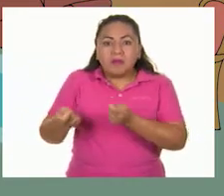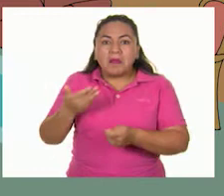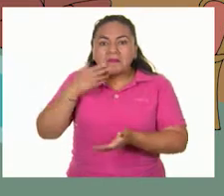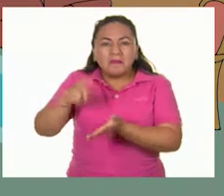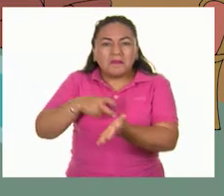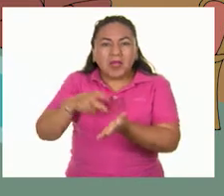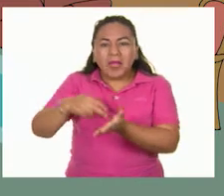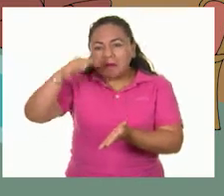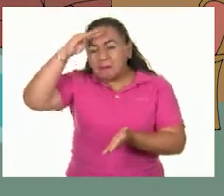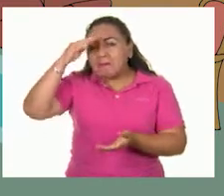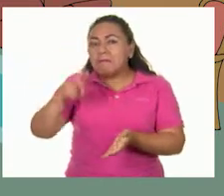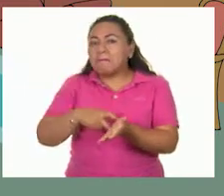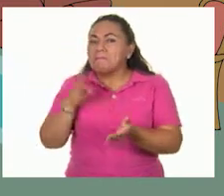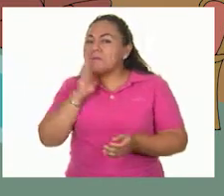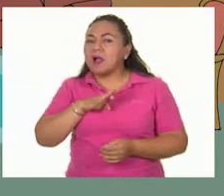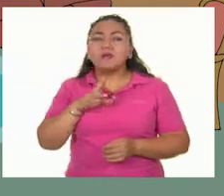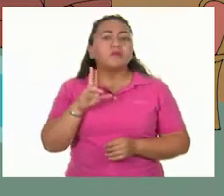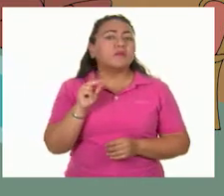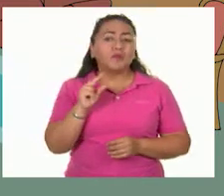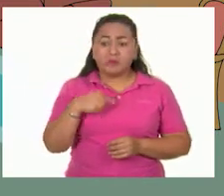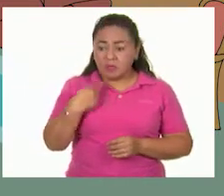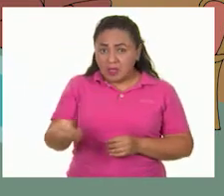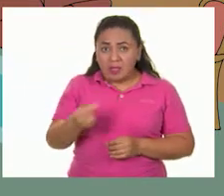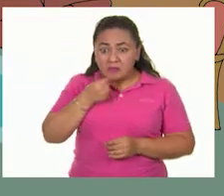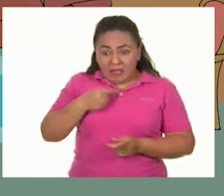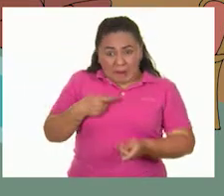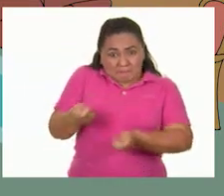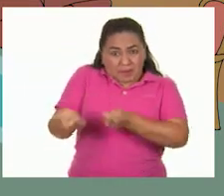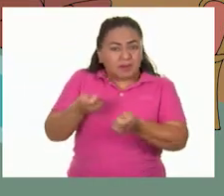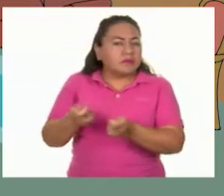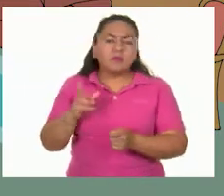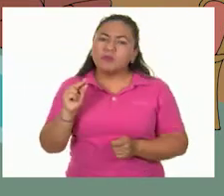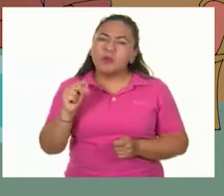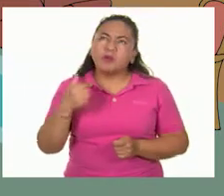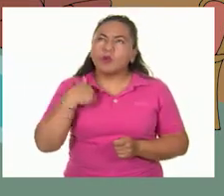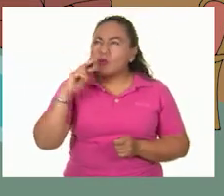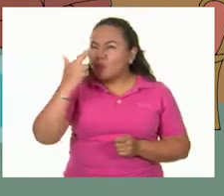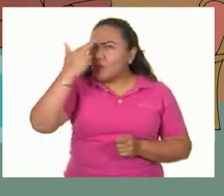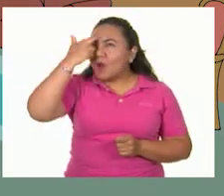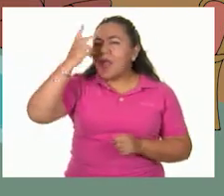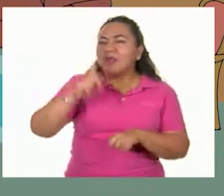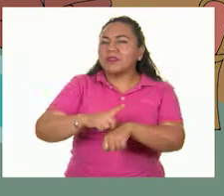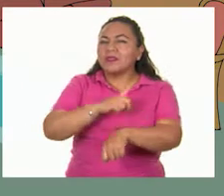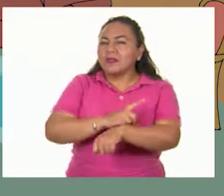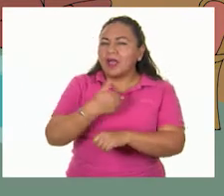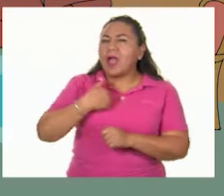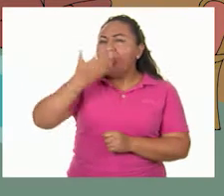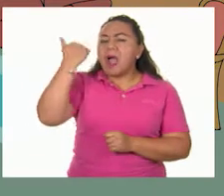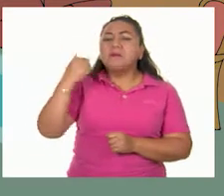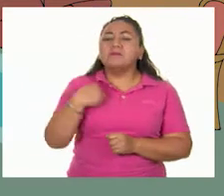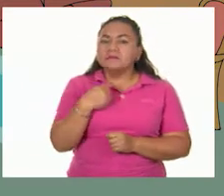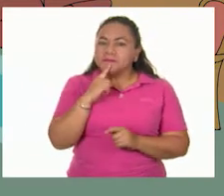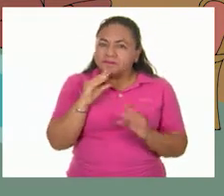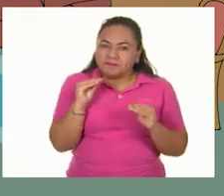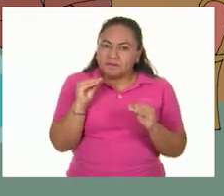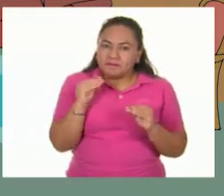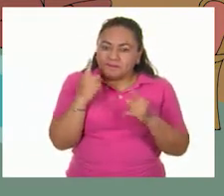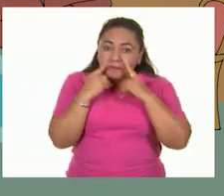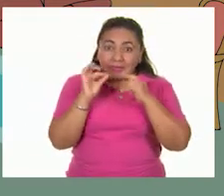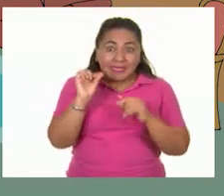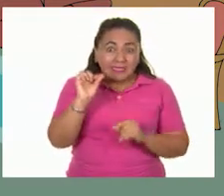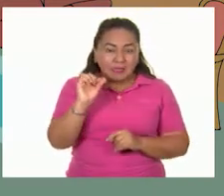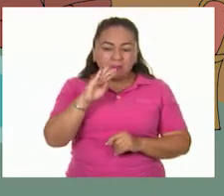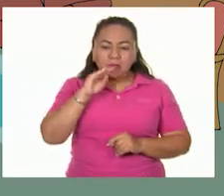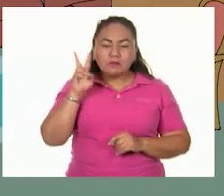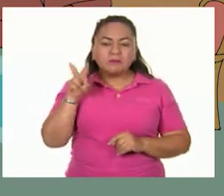sus hijos. Y pues es que no hay que controlarlos, ¿verdad? Yo me acuerdo en mis tiempos pues, uno no hacía berrinches porque mi hombre nomás con